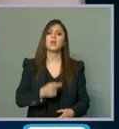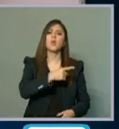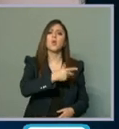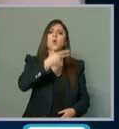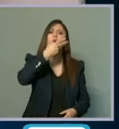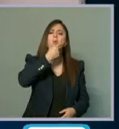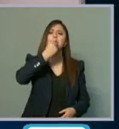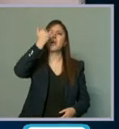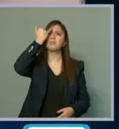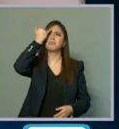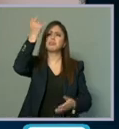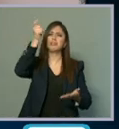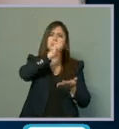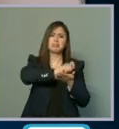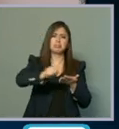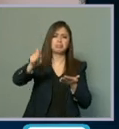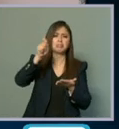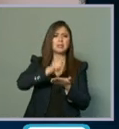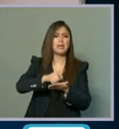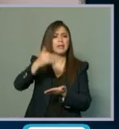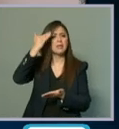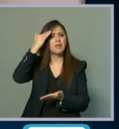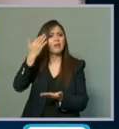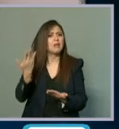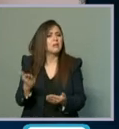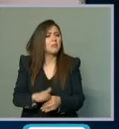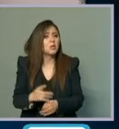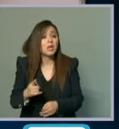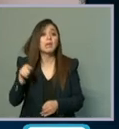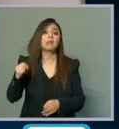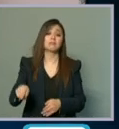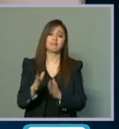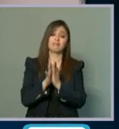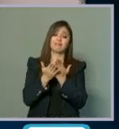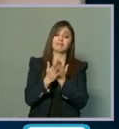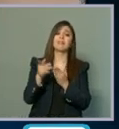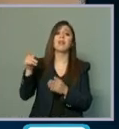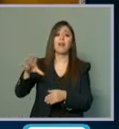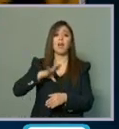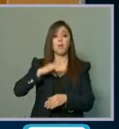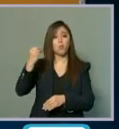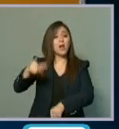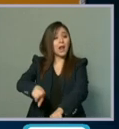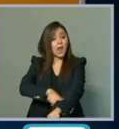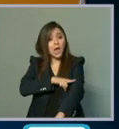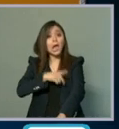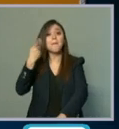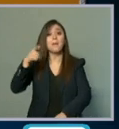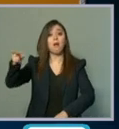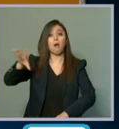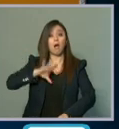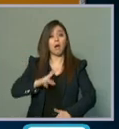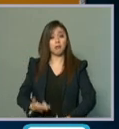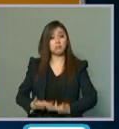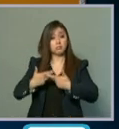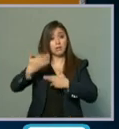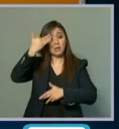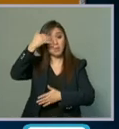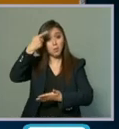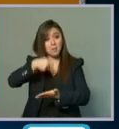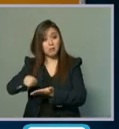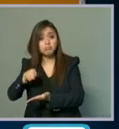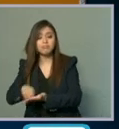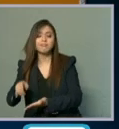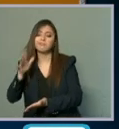escribirlo? Sí. Bueno, es una obra bastante larga, sí. Y que además pues no tenía todo el tiempo para dedicarse, ¿no? Ya en el esquema de la Unión Soviética